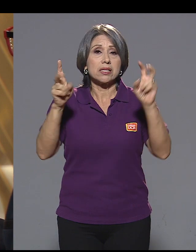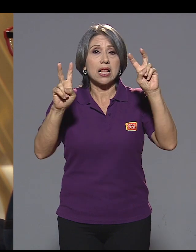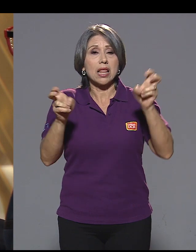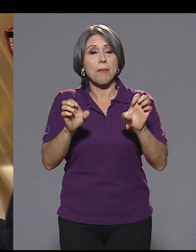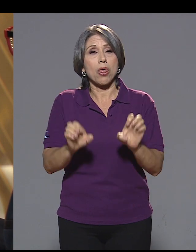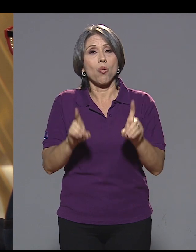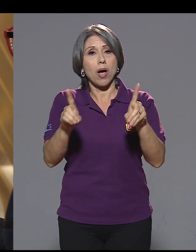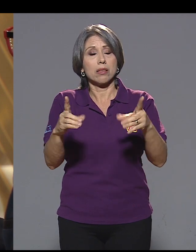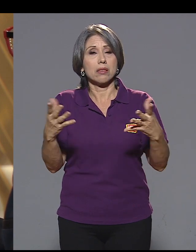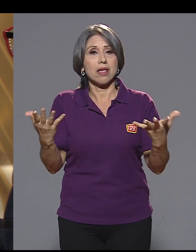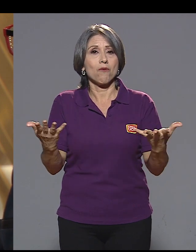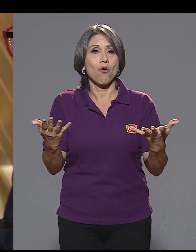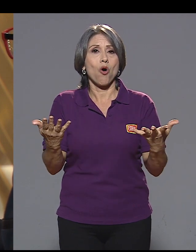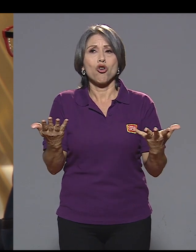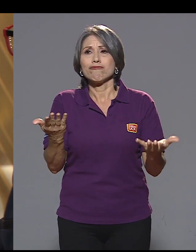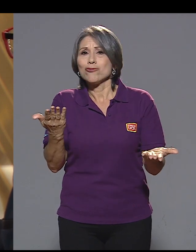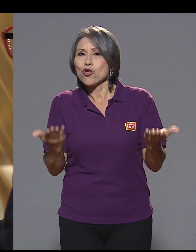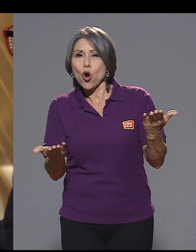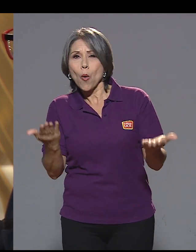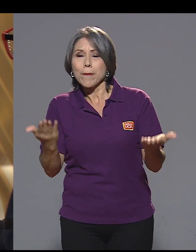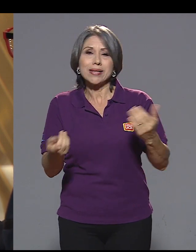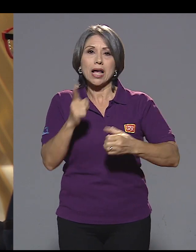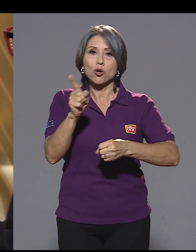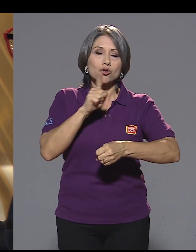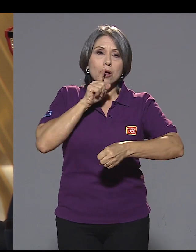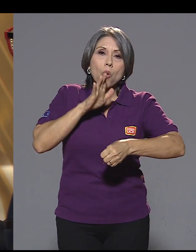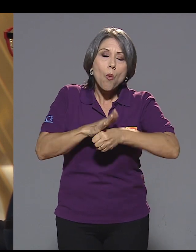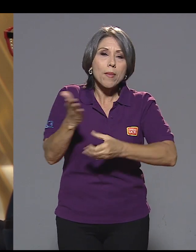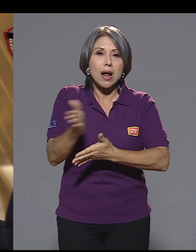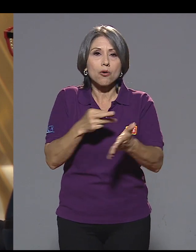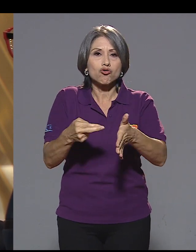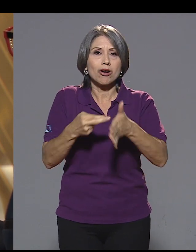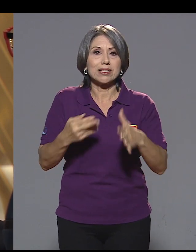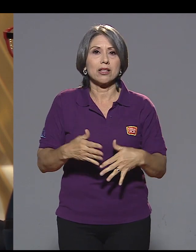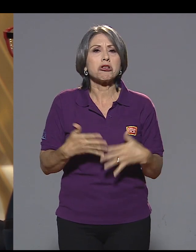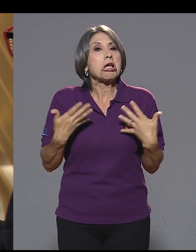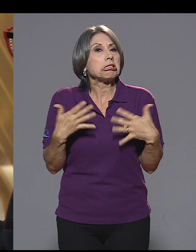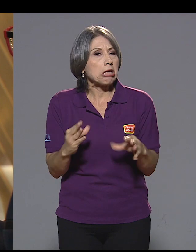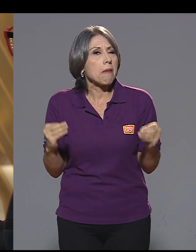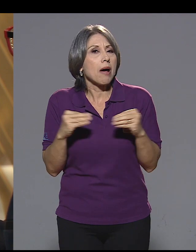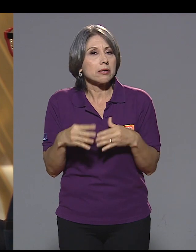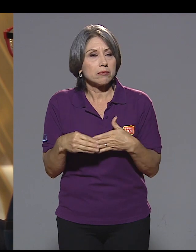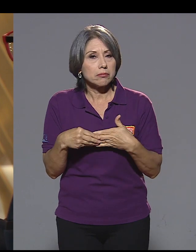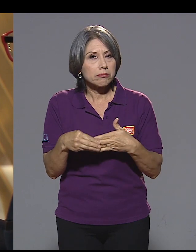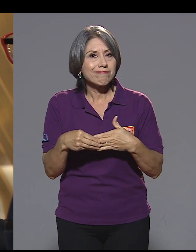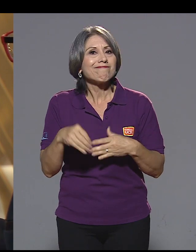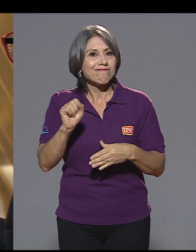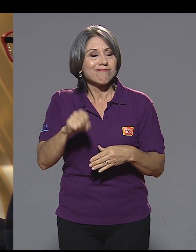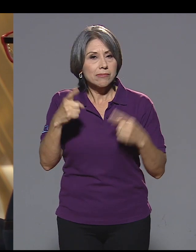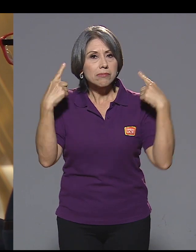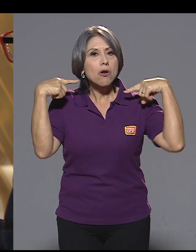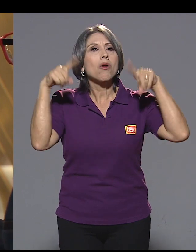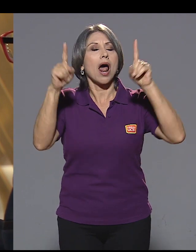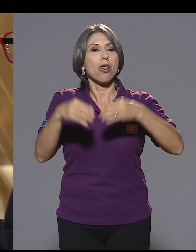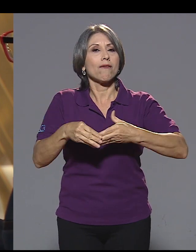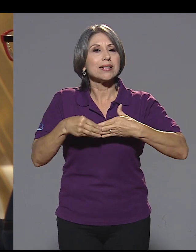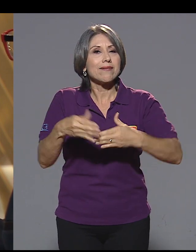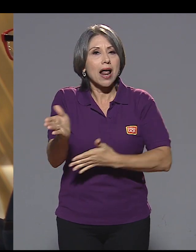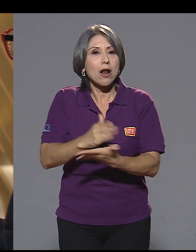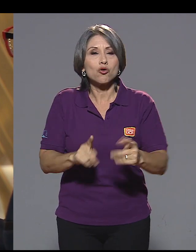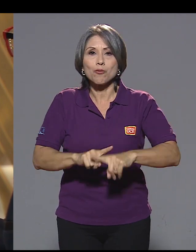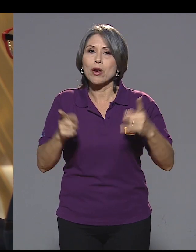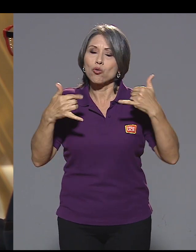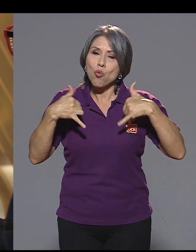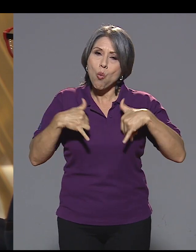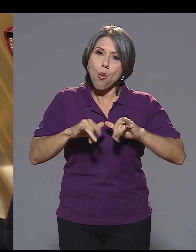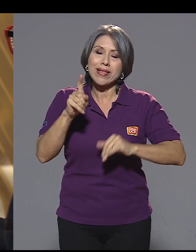tema educativo no compensa, ¿verdad? Y no se cumplen algunos requisitos. Se han flexibilizado, porque se ha logrado flexibilizar algunos,